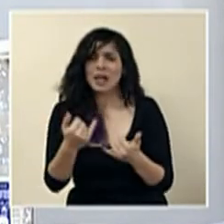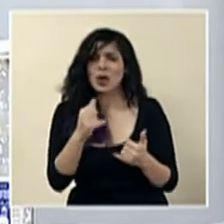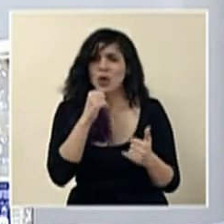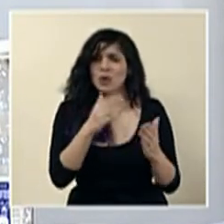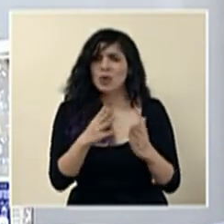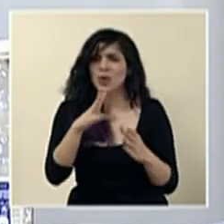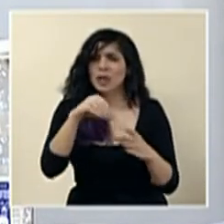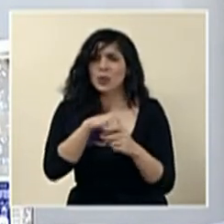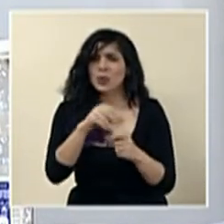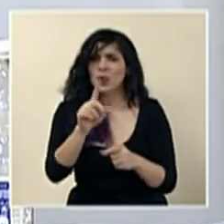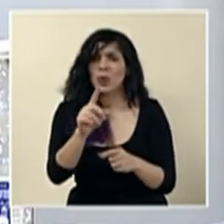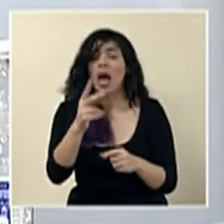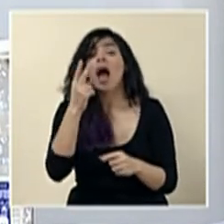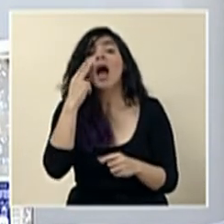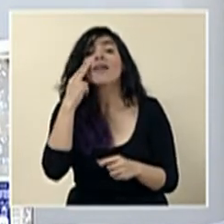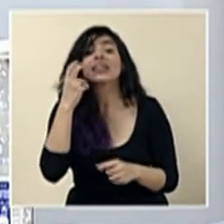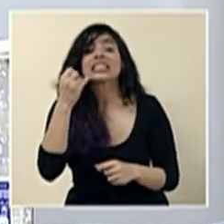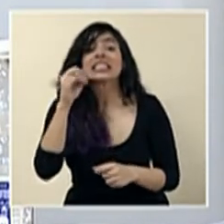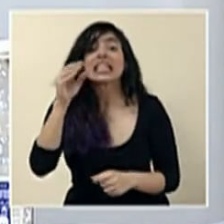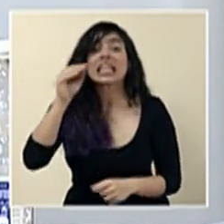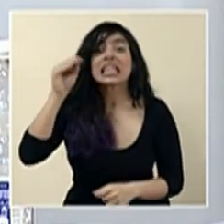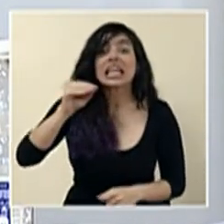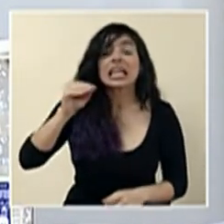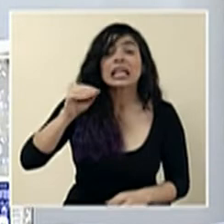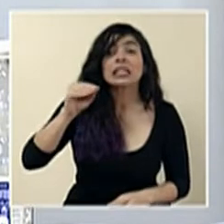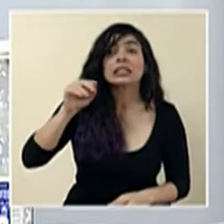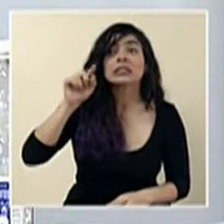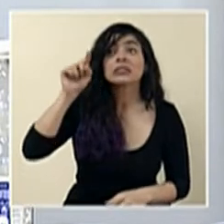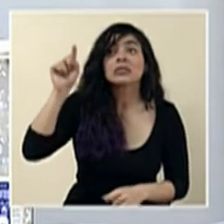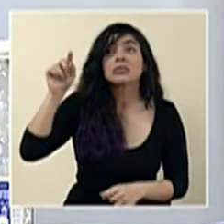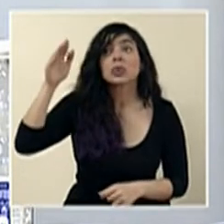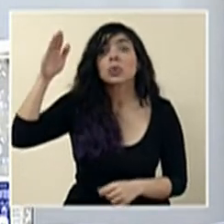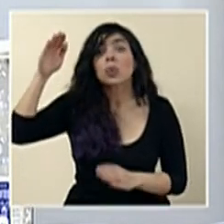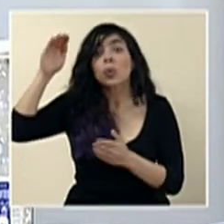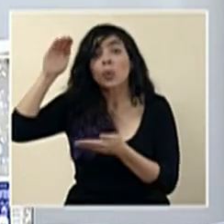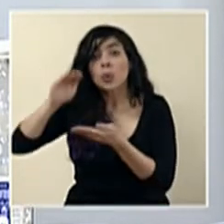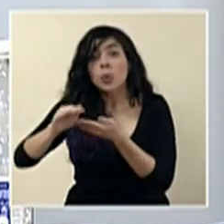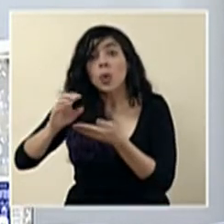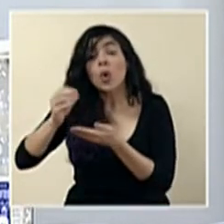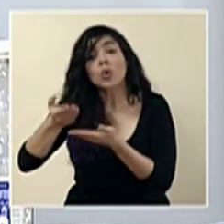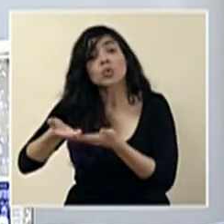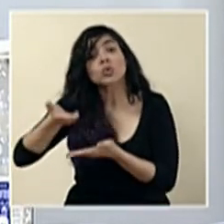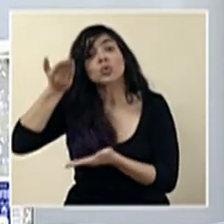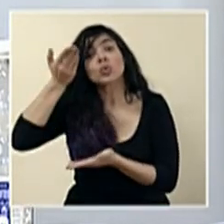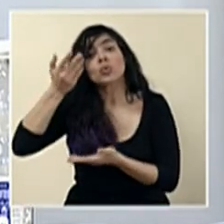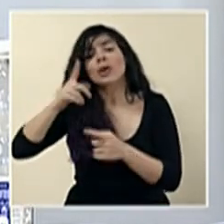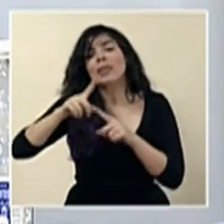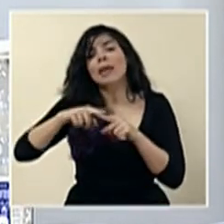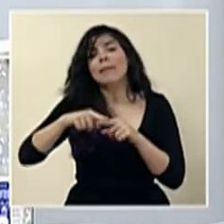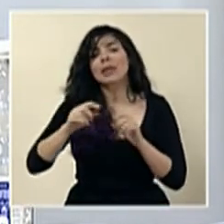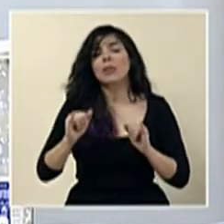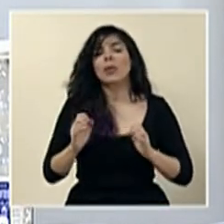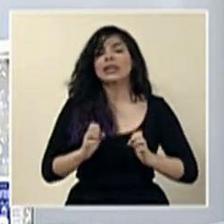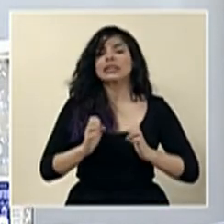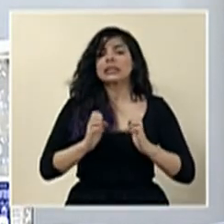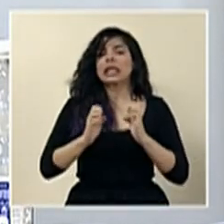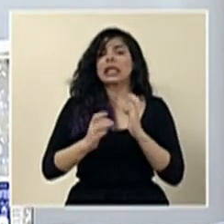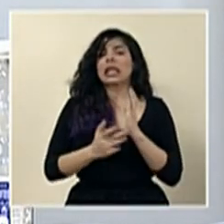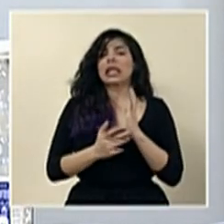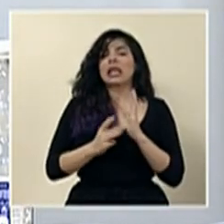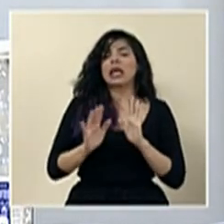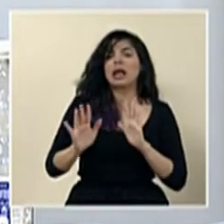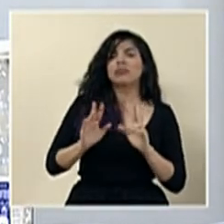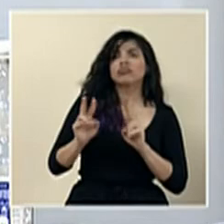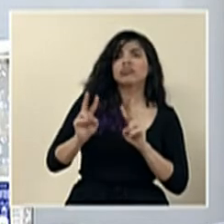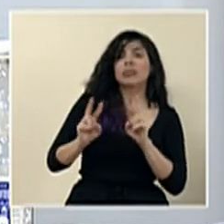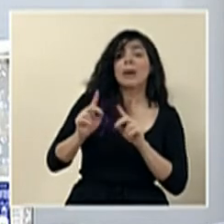que ver si las tasas de interés bajan o suben, sería un movimiento táctico, pero las